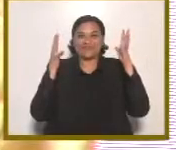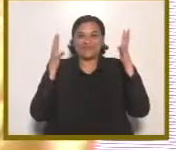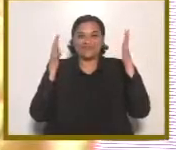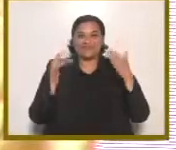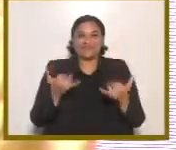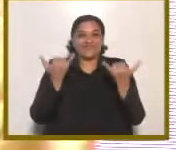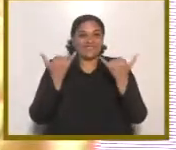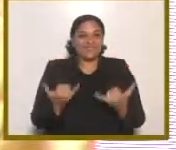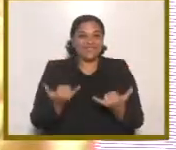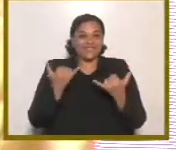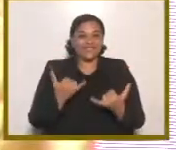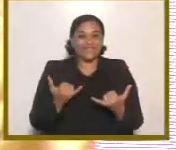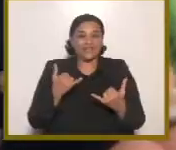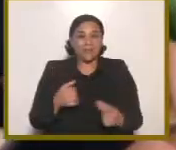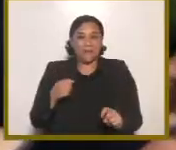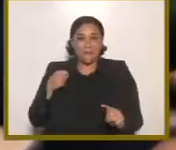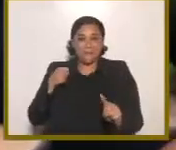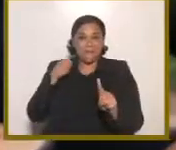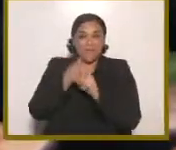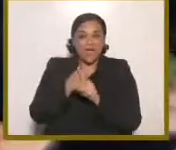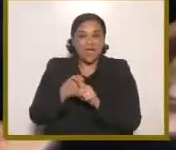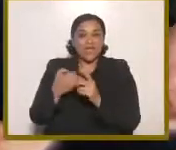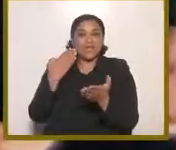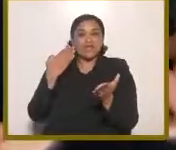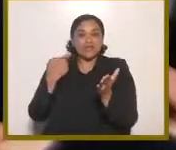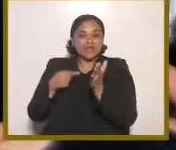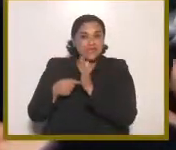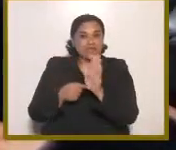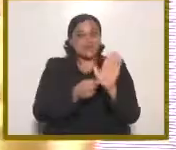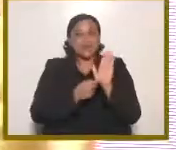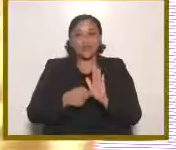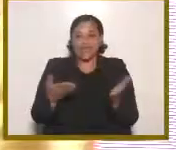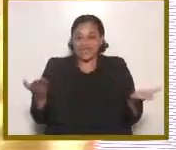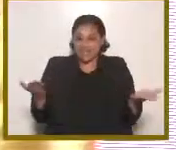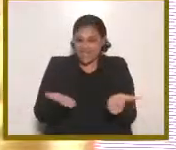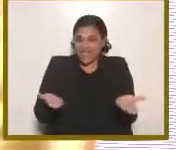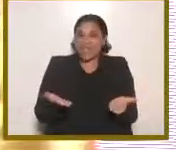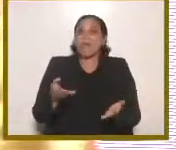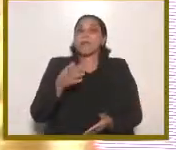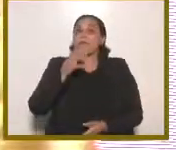Esto impacta, eso demuestra que sí hay mujeres.